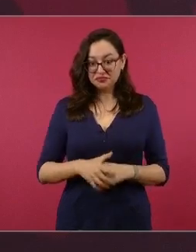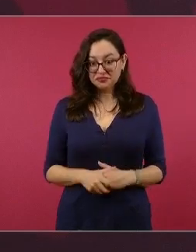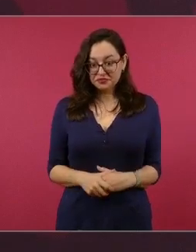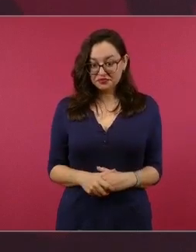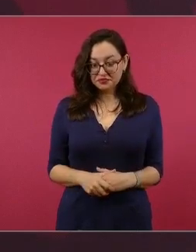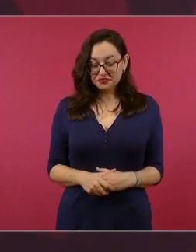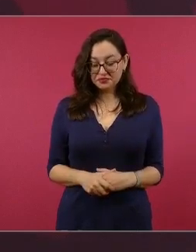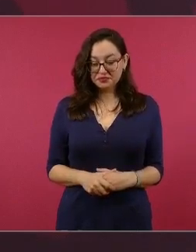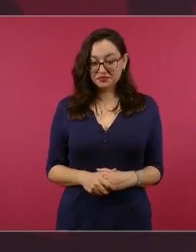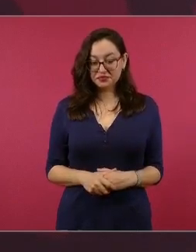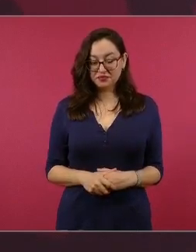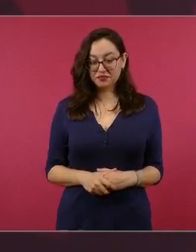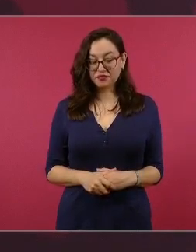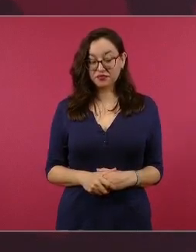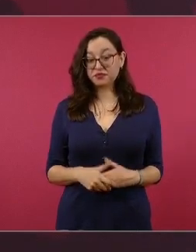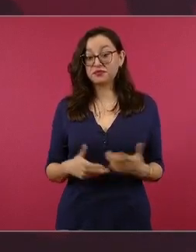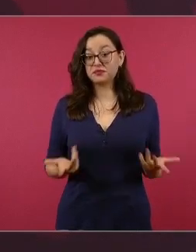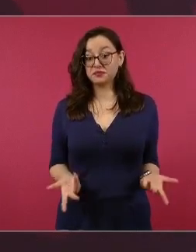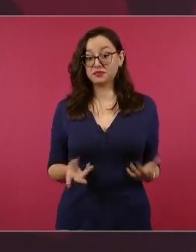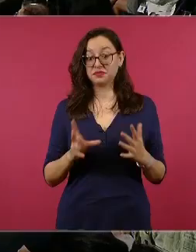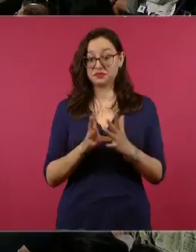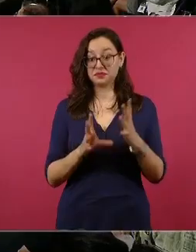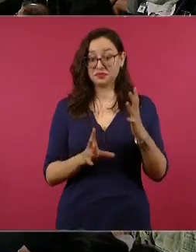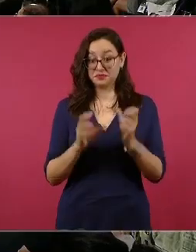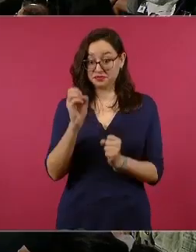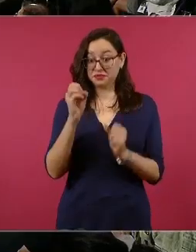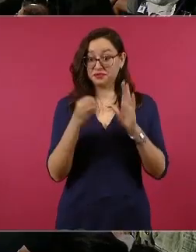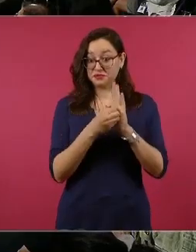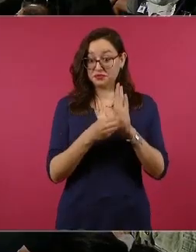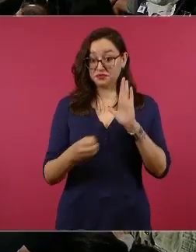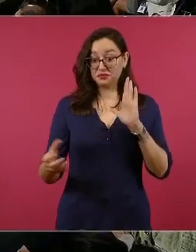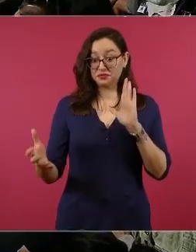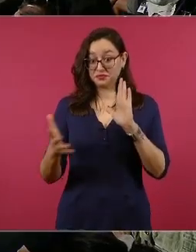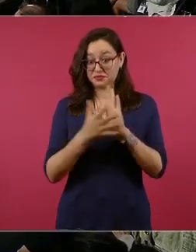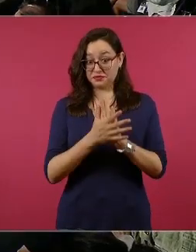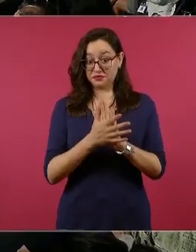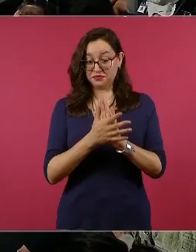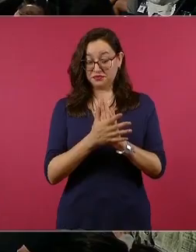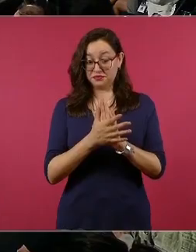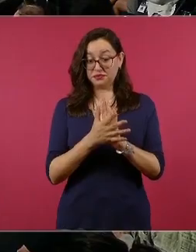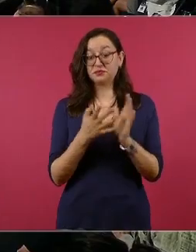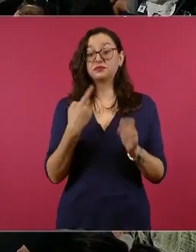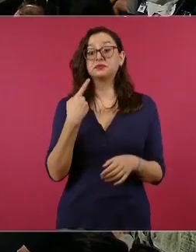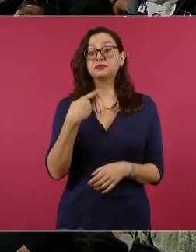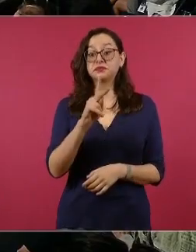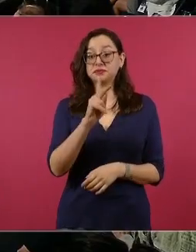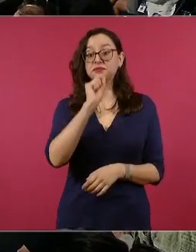se eleve a rango constitucional, sino que ya